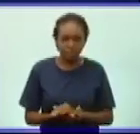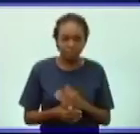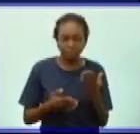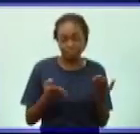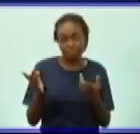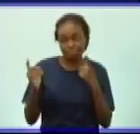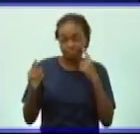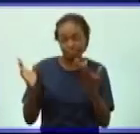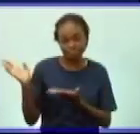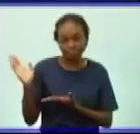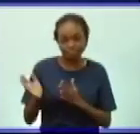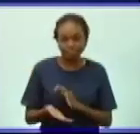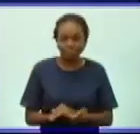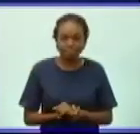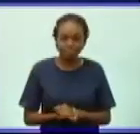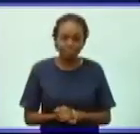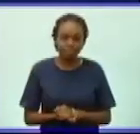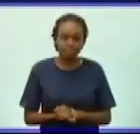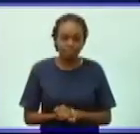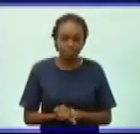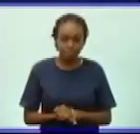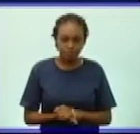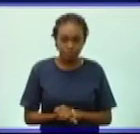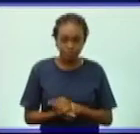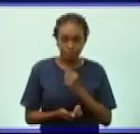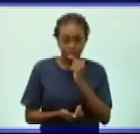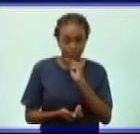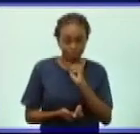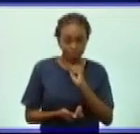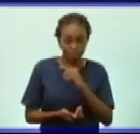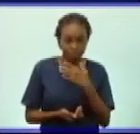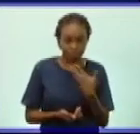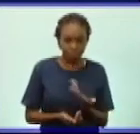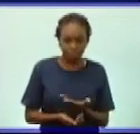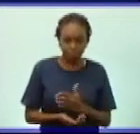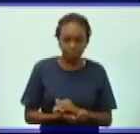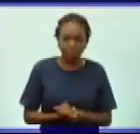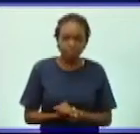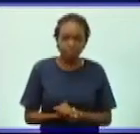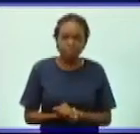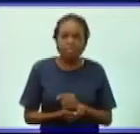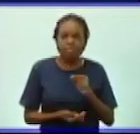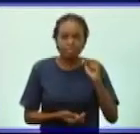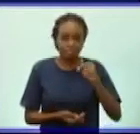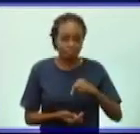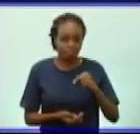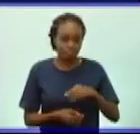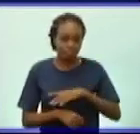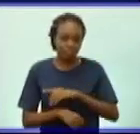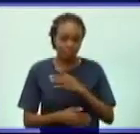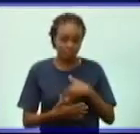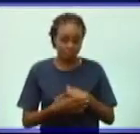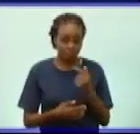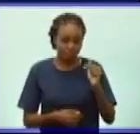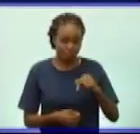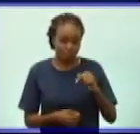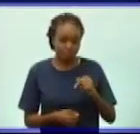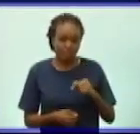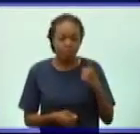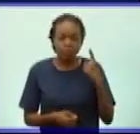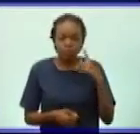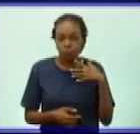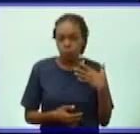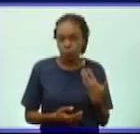electroencefalogramas, los sismogramas, y esta gráfica tan conocida actualmente que nos permite informar el comportamiento